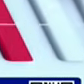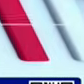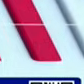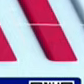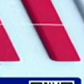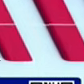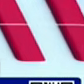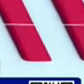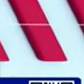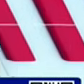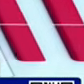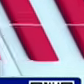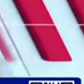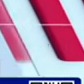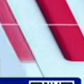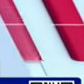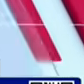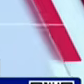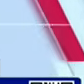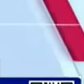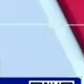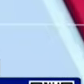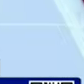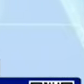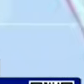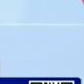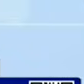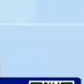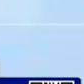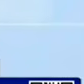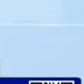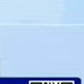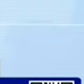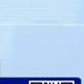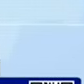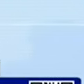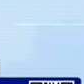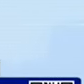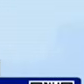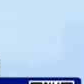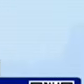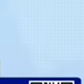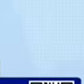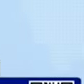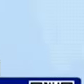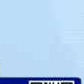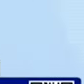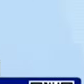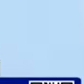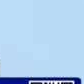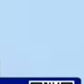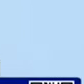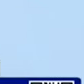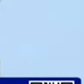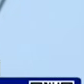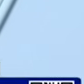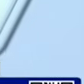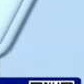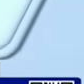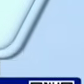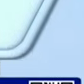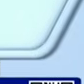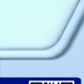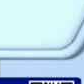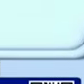que supuestamente por instrucción del ministro Remy González se financia grupos interculturales que acatan o atacan, en todo caso, los predios